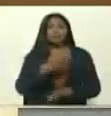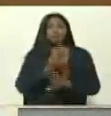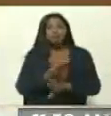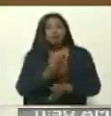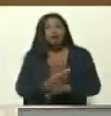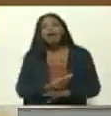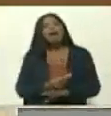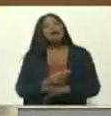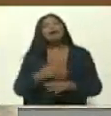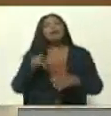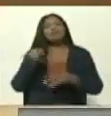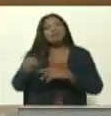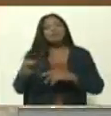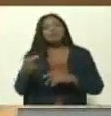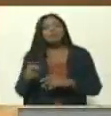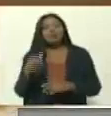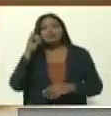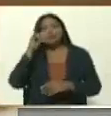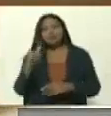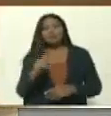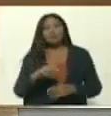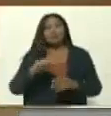Táchira, Trujillo y Yaracuy.